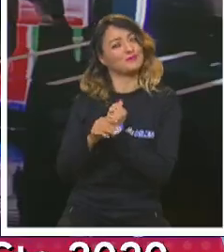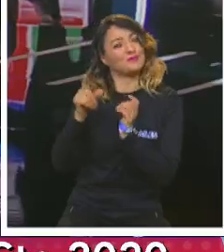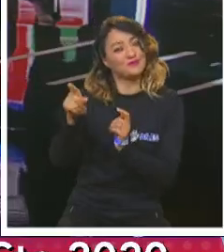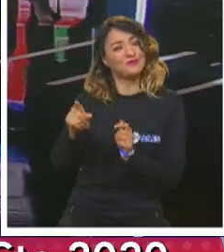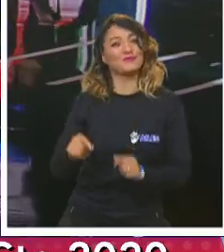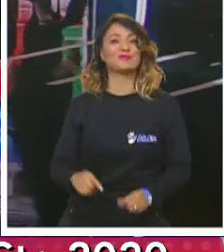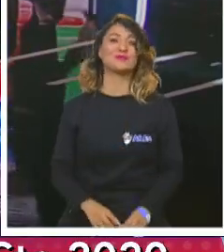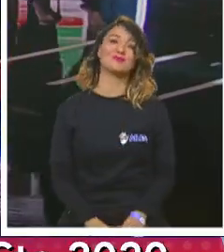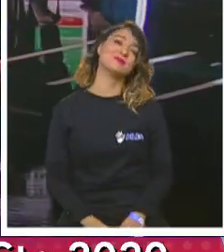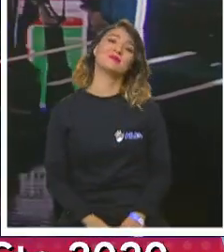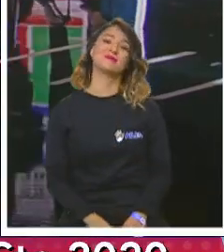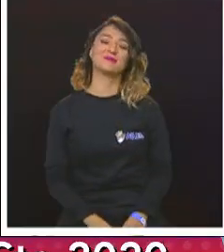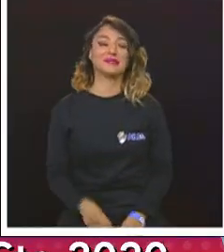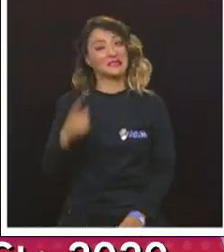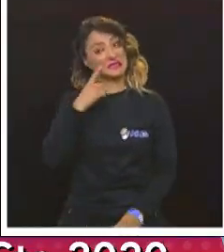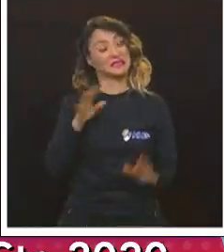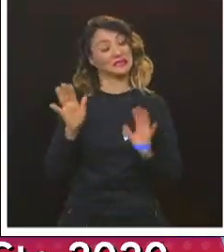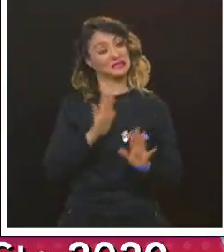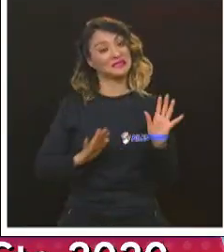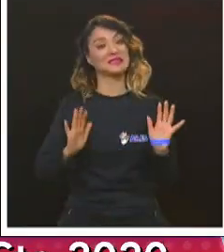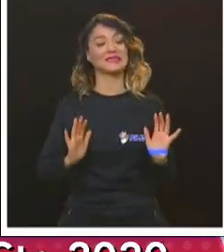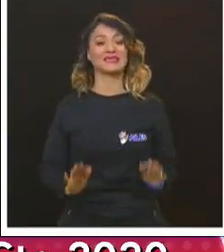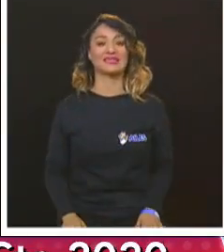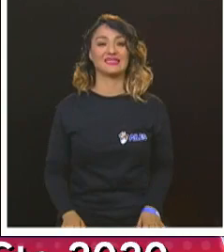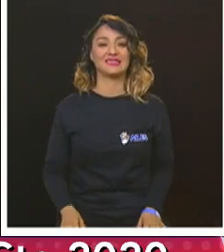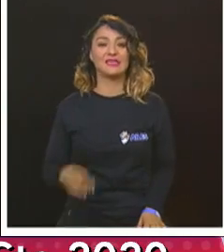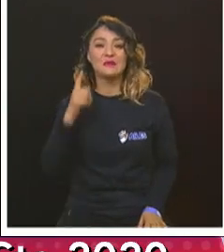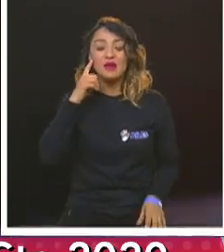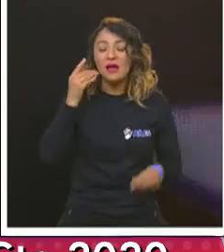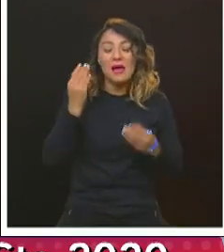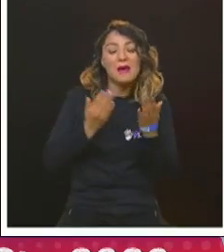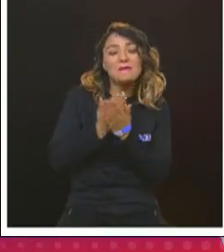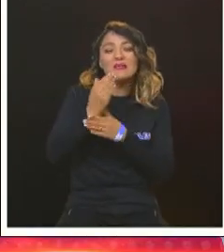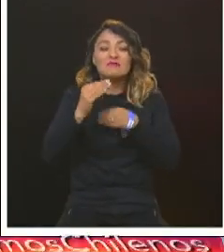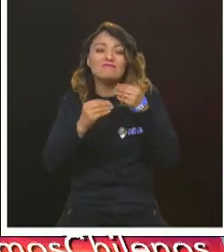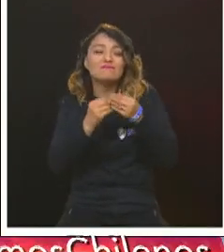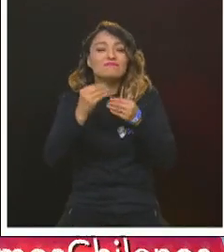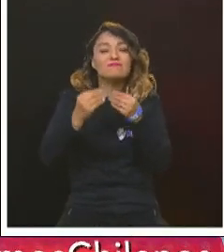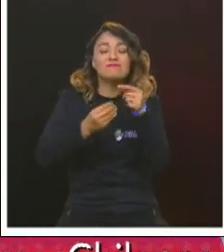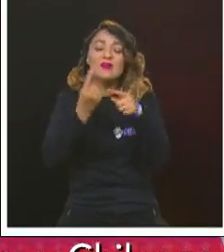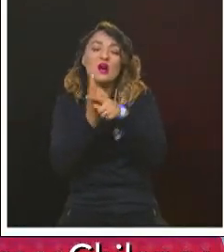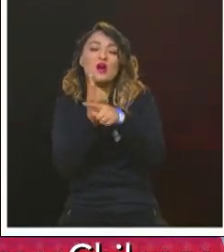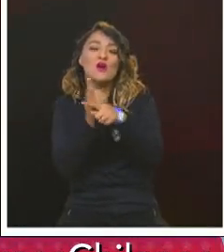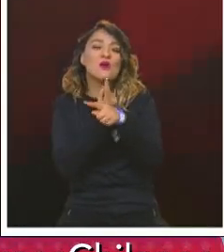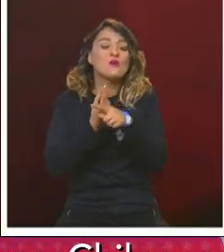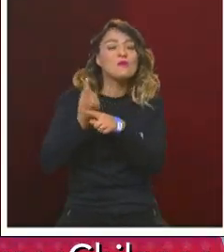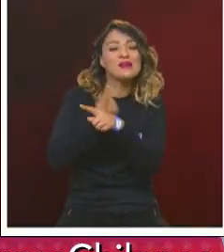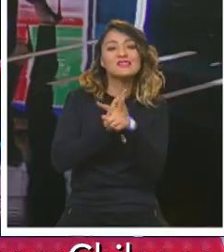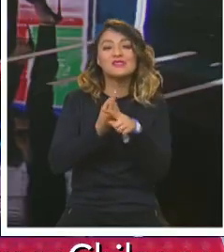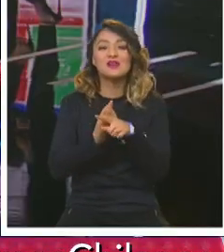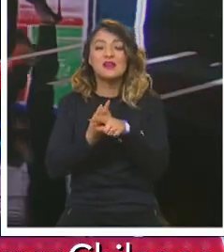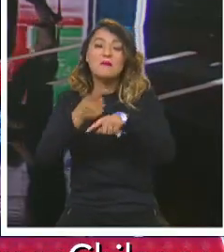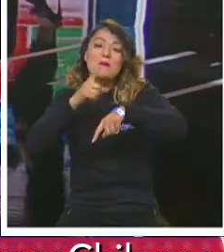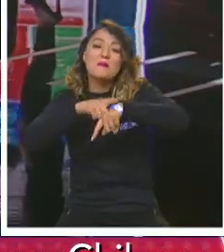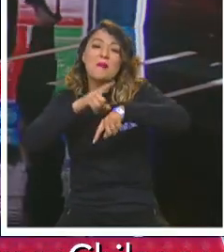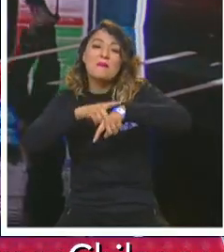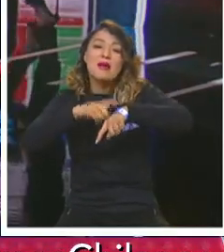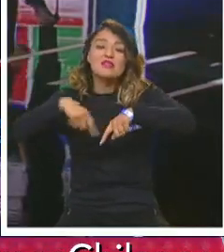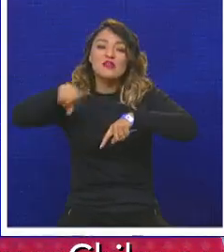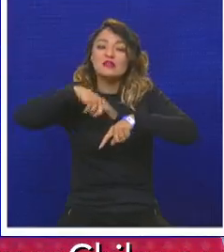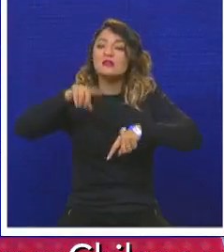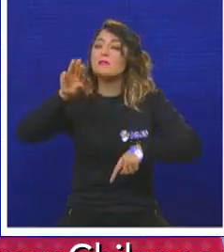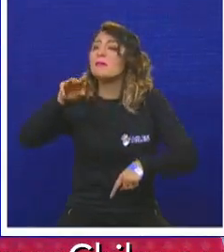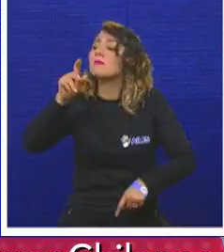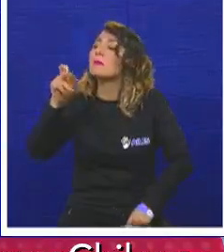nuestro cuidado. Entonces, bueno, pero se generaron estas primeras conversaciones. Estos primeros momentos en que tú le preguntás a tus papás